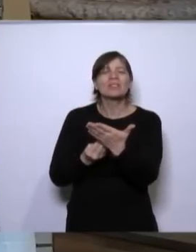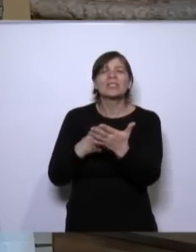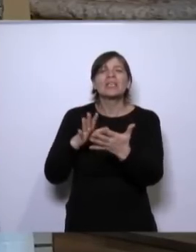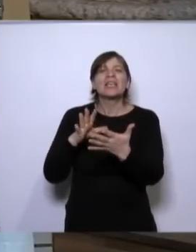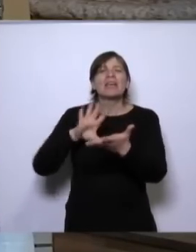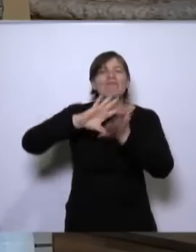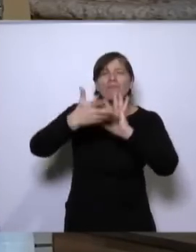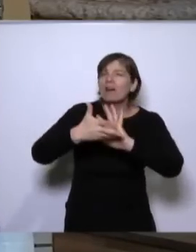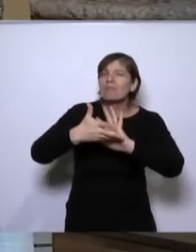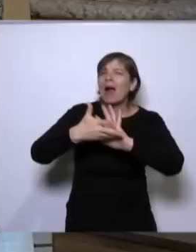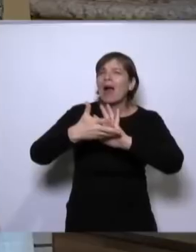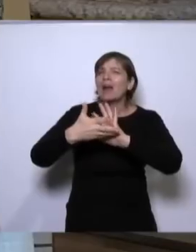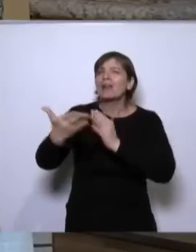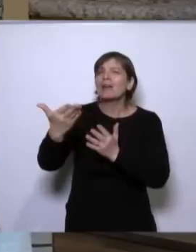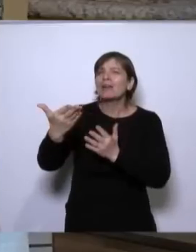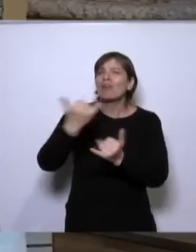Apocalipsis.